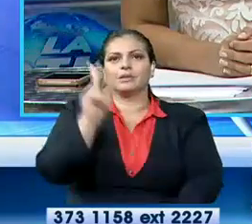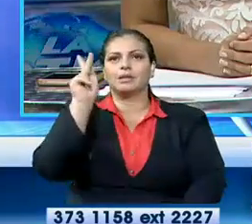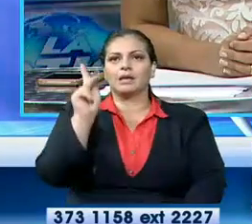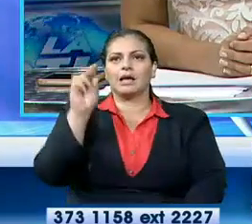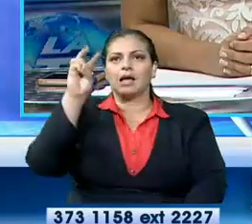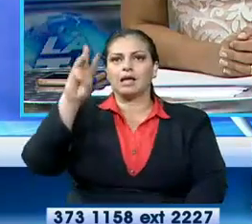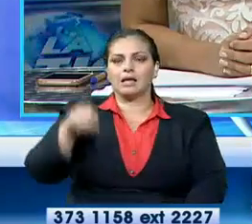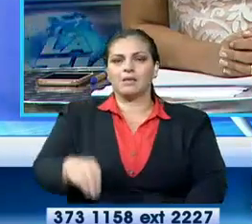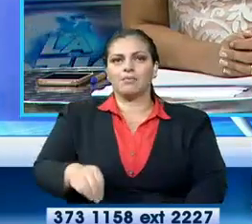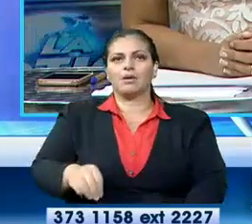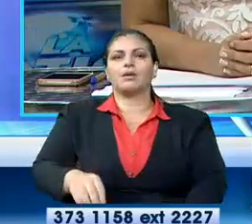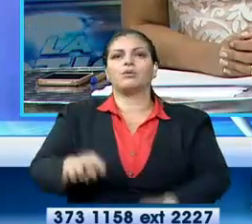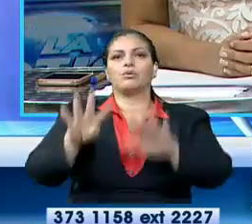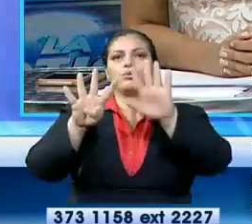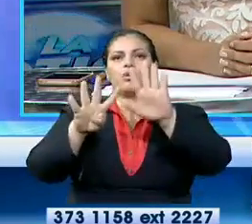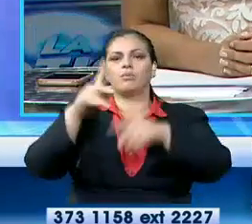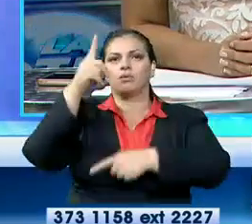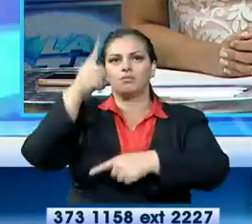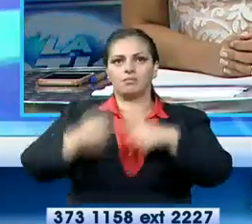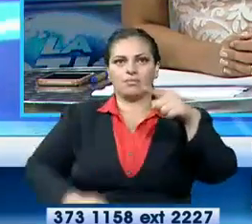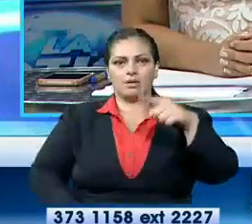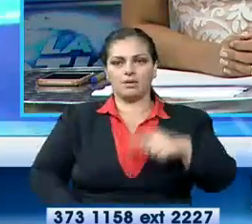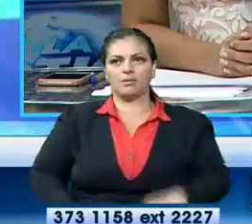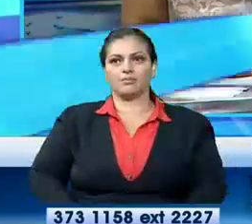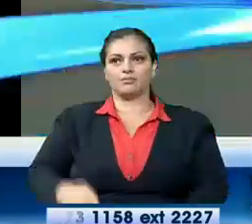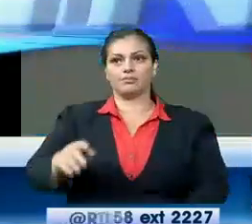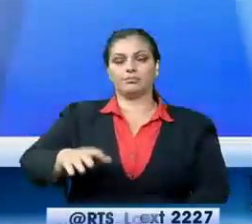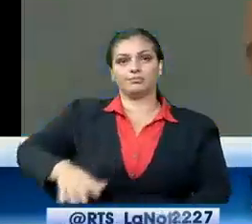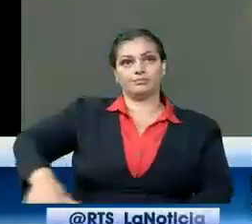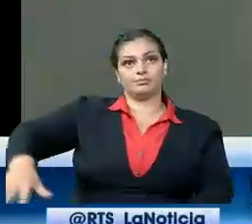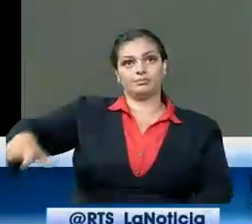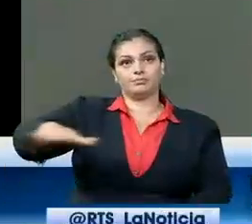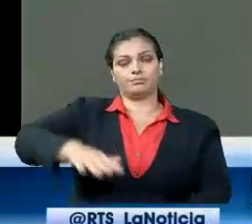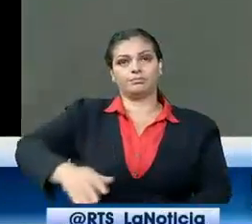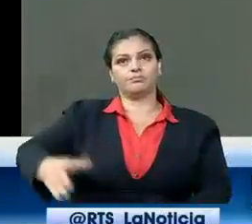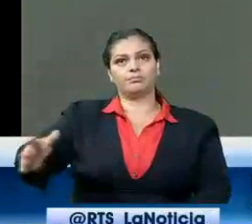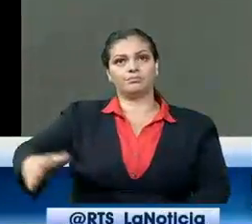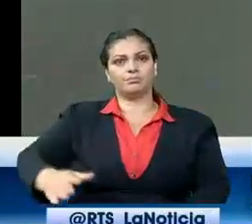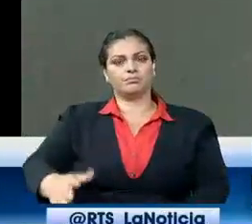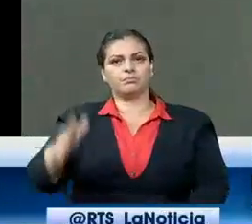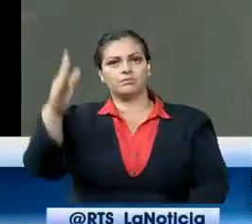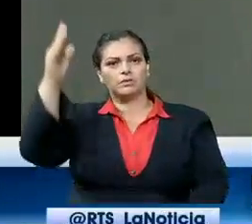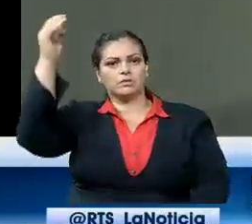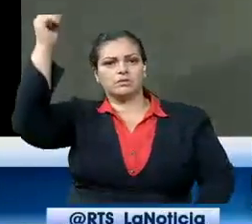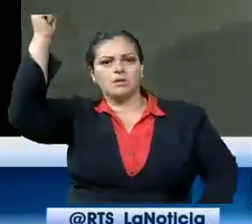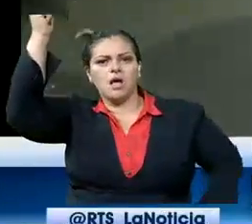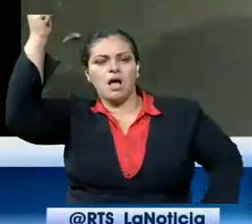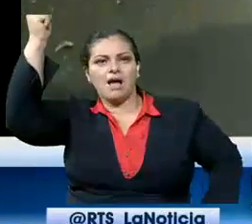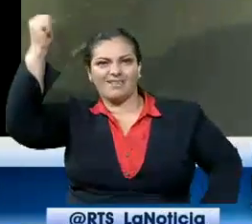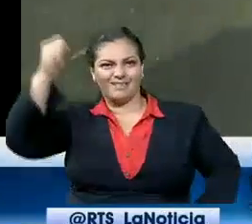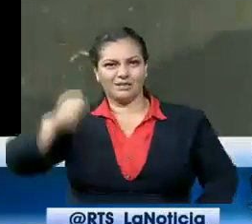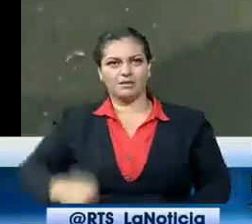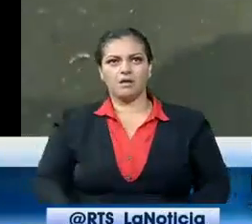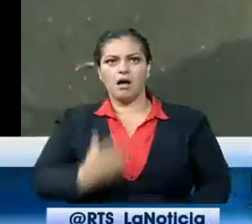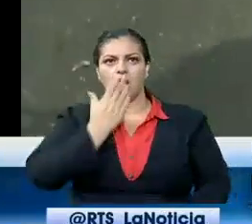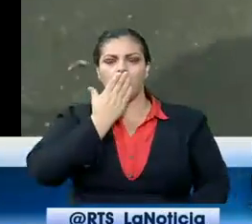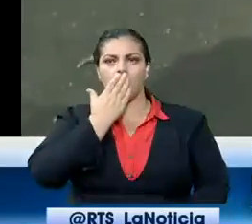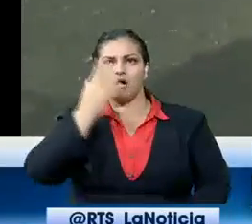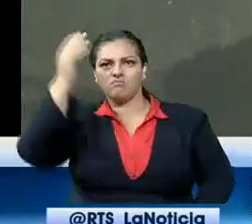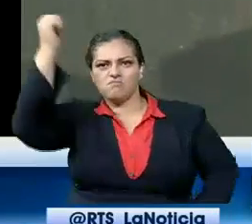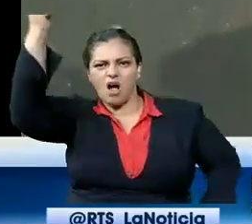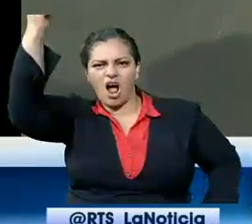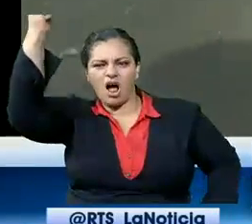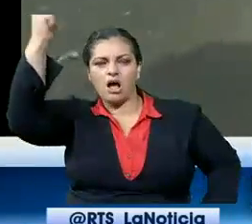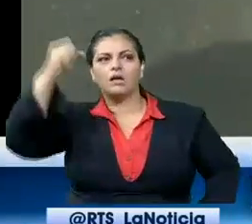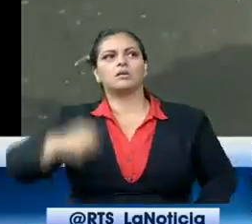frente al Quinto Guayas, sector industrial del norte de Guayaquil. ¿Qué sucede por acá? Pues escombros sobre